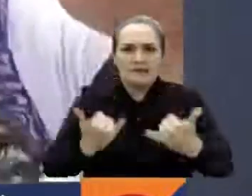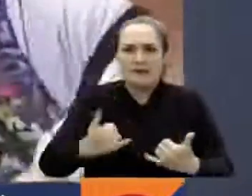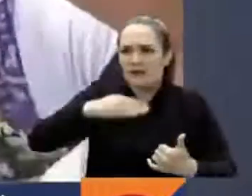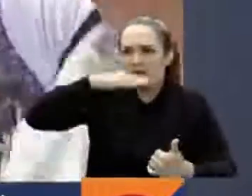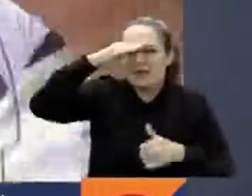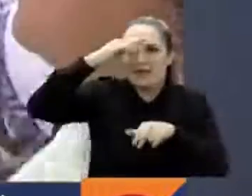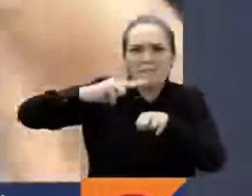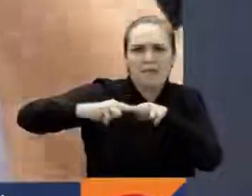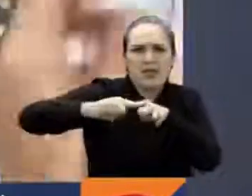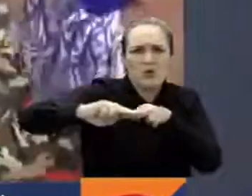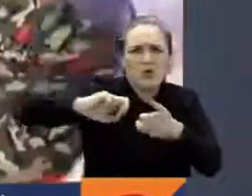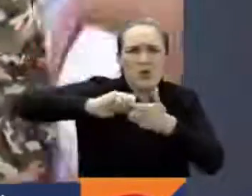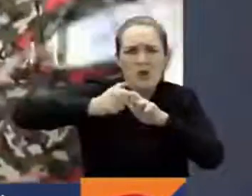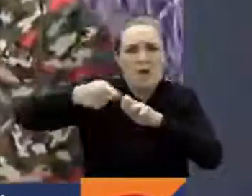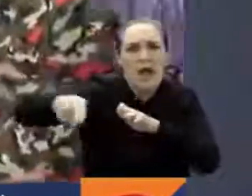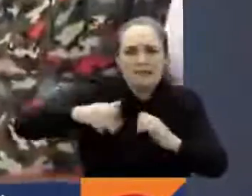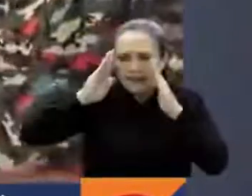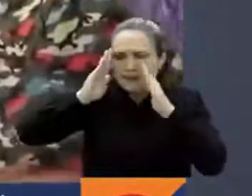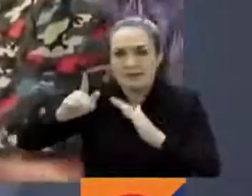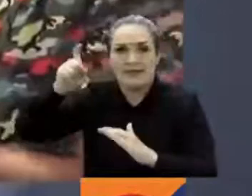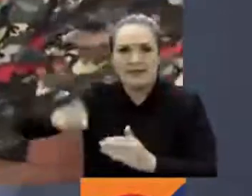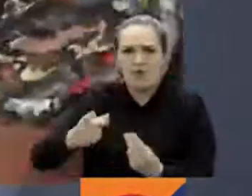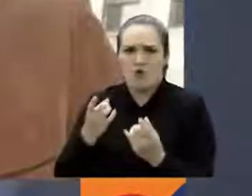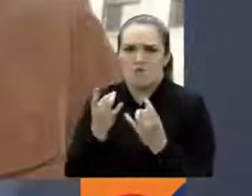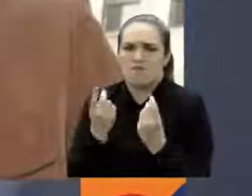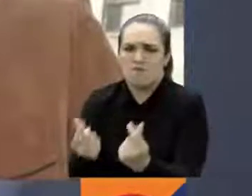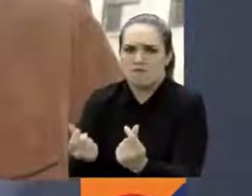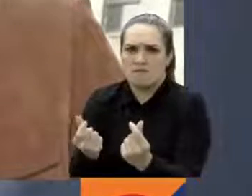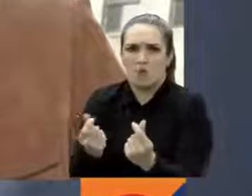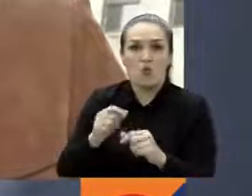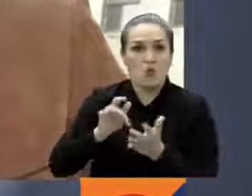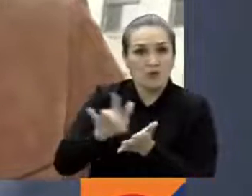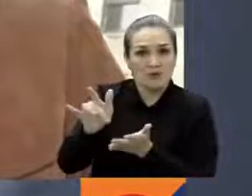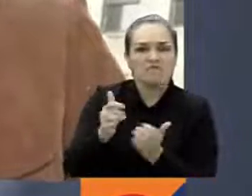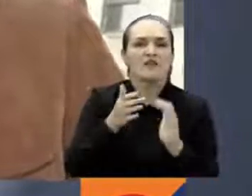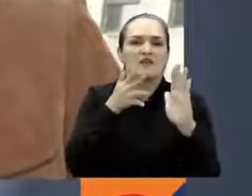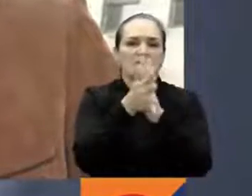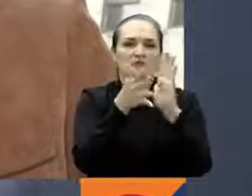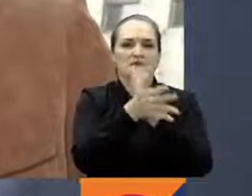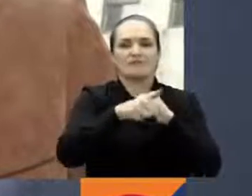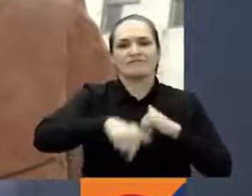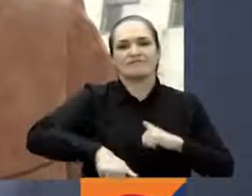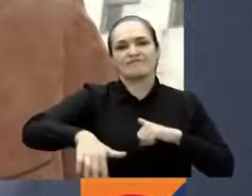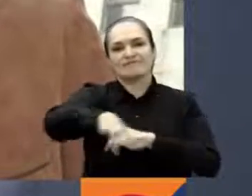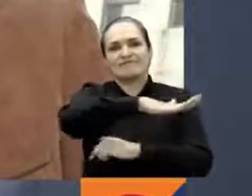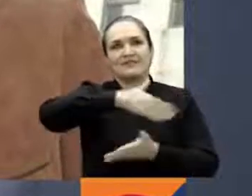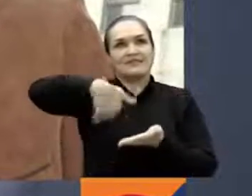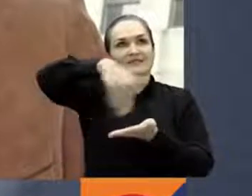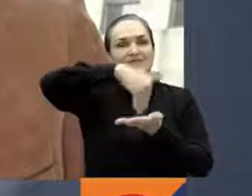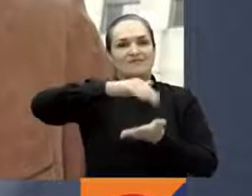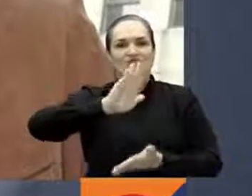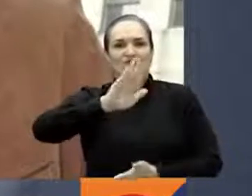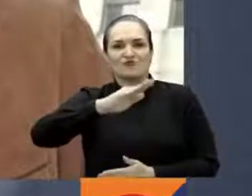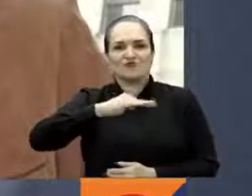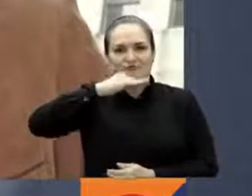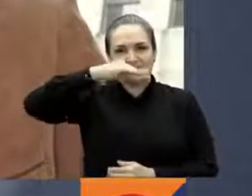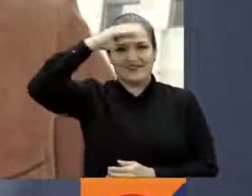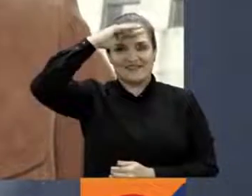metro de Medellín. Información que por ahora les entregamos desde el Centro Administrativo de la Alpujarra. Ismael Tobón, RTVC Noticias